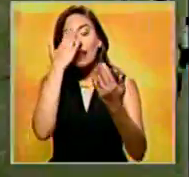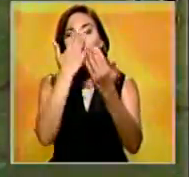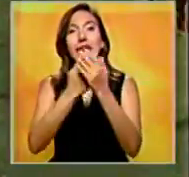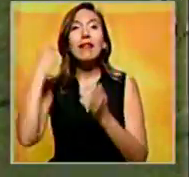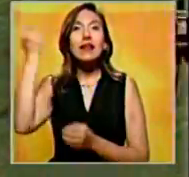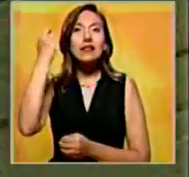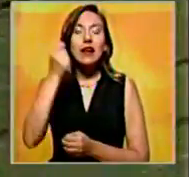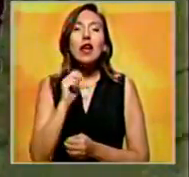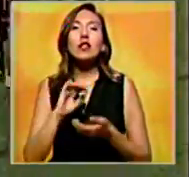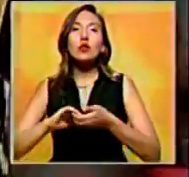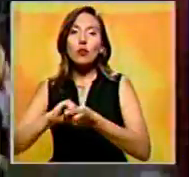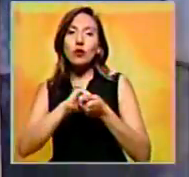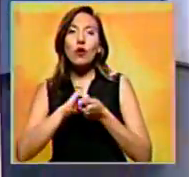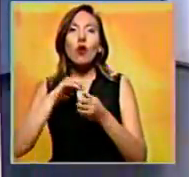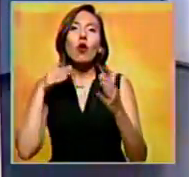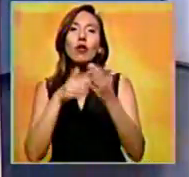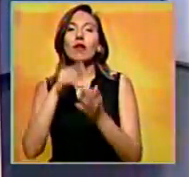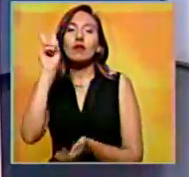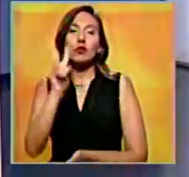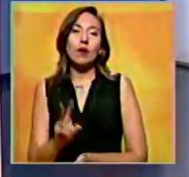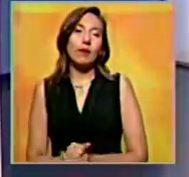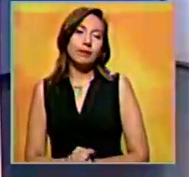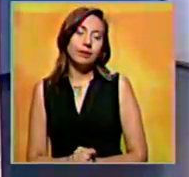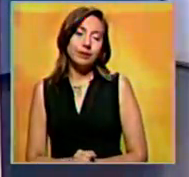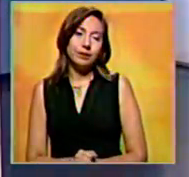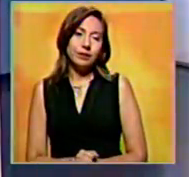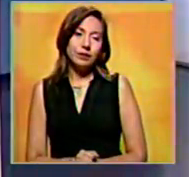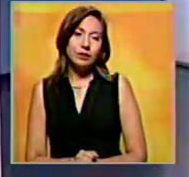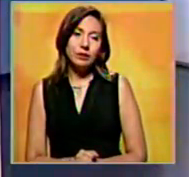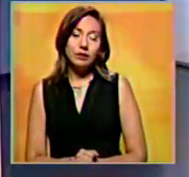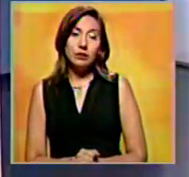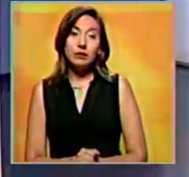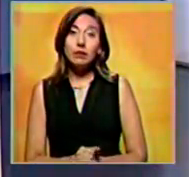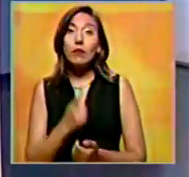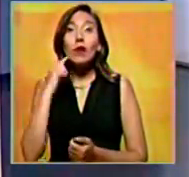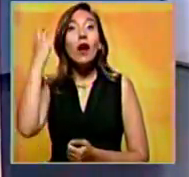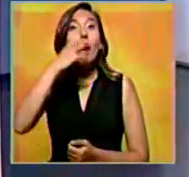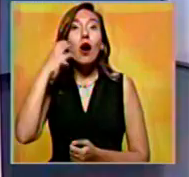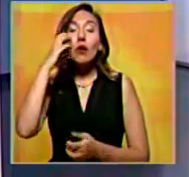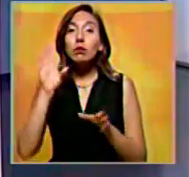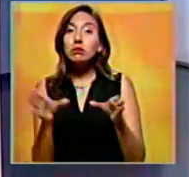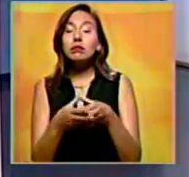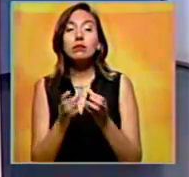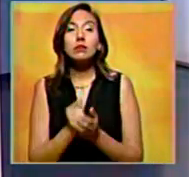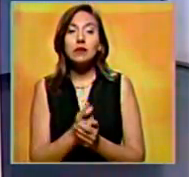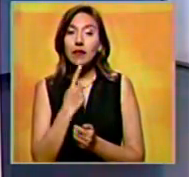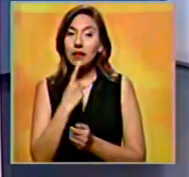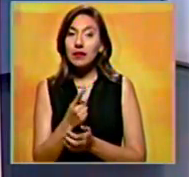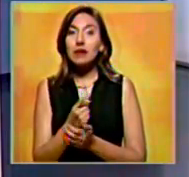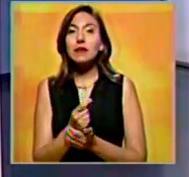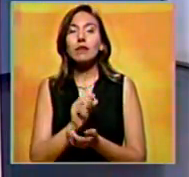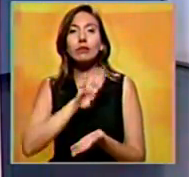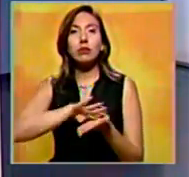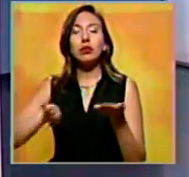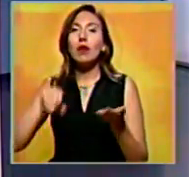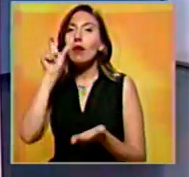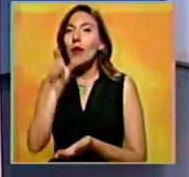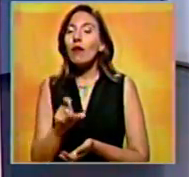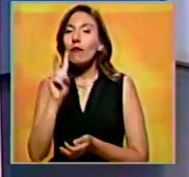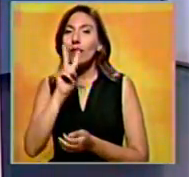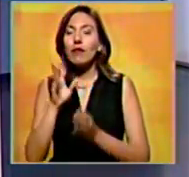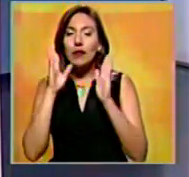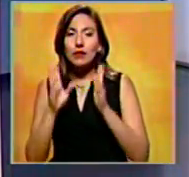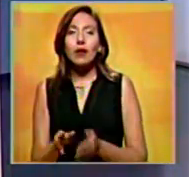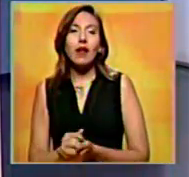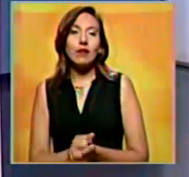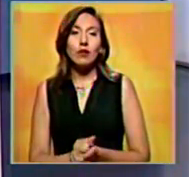contra Trujillanos. Y hablemos ahora de la Europa League porque el Thun del venezolano Joseph Martínez quedó eliminado tras caer ante el Rapid